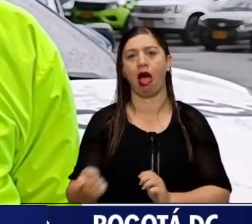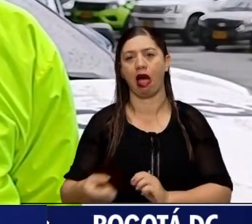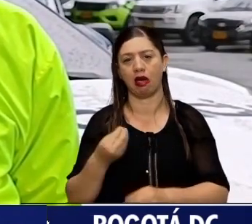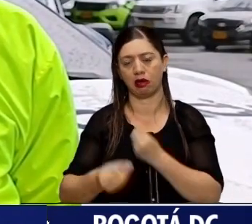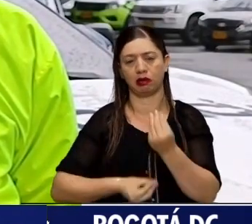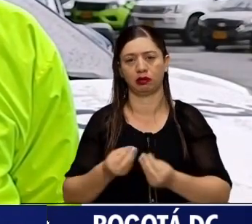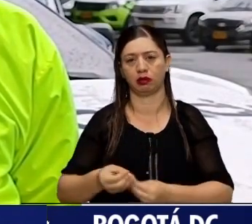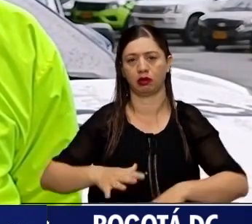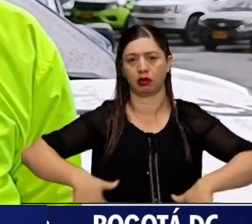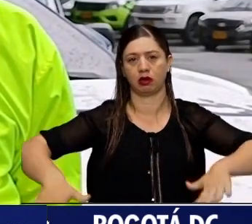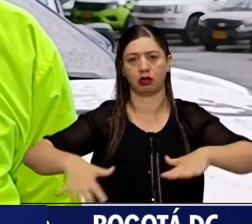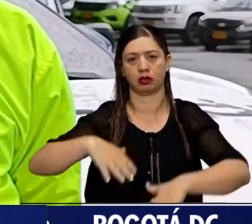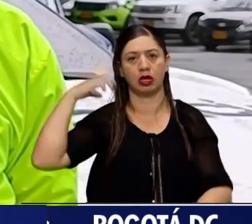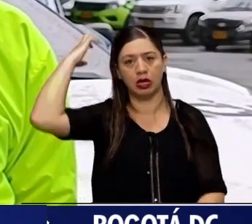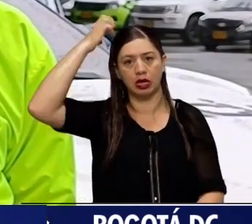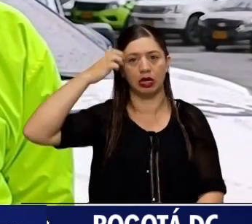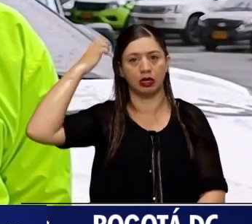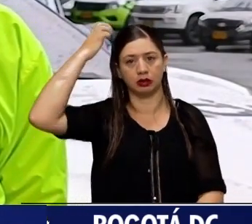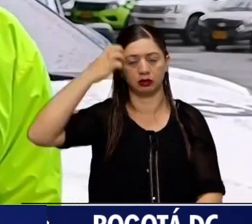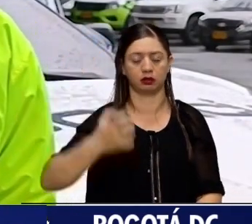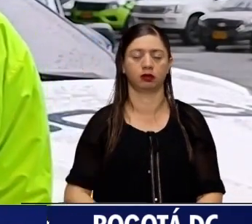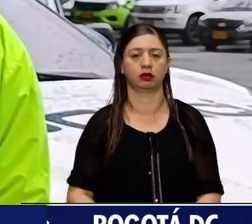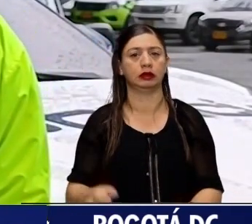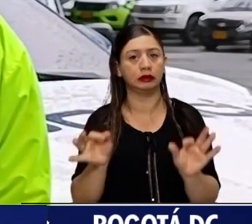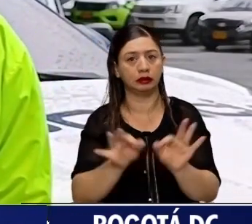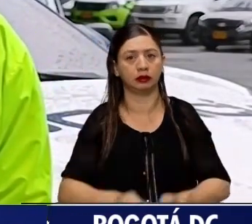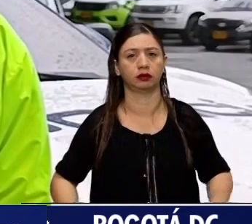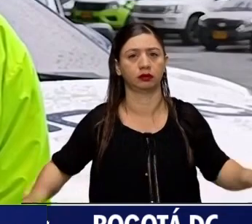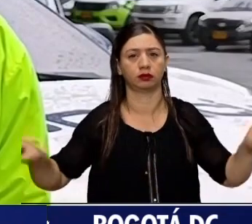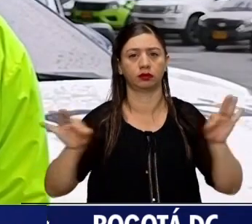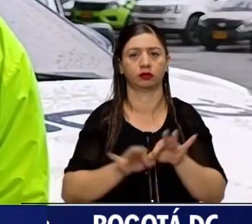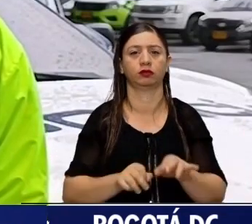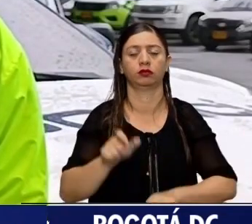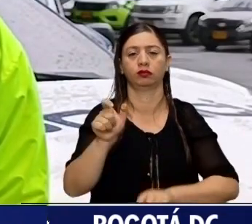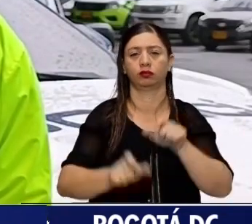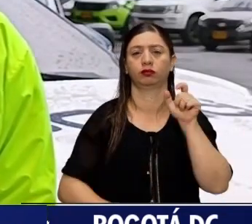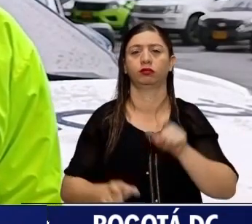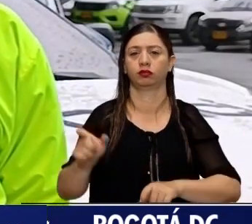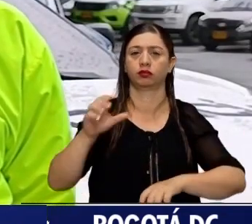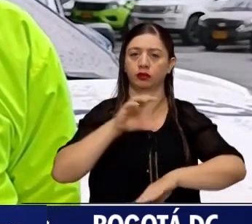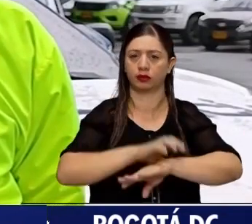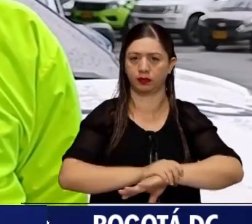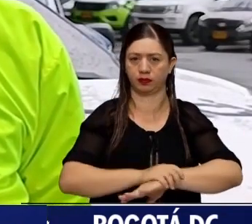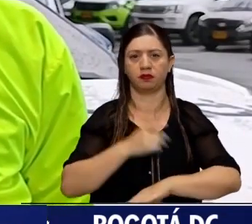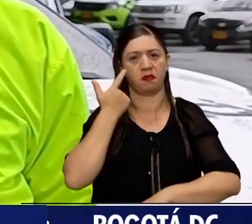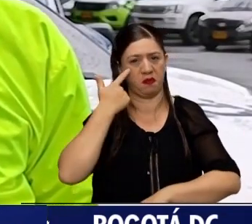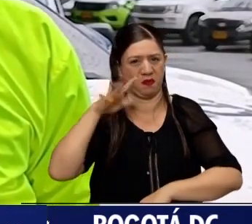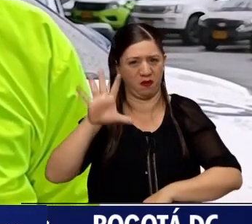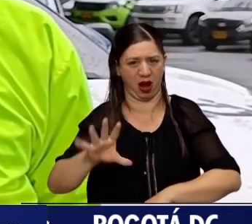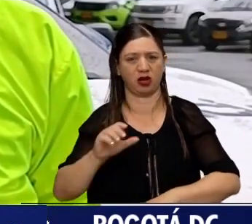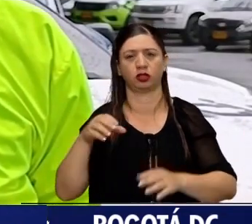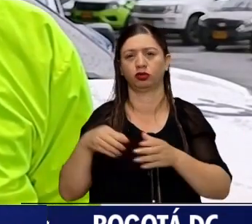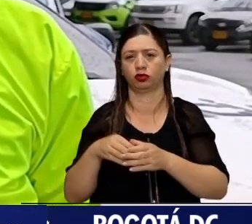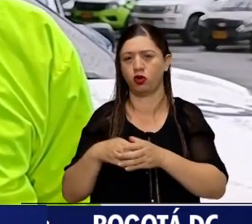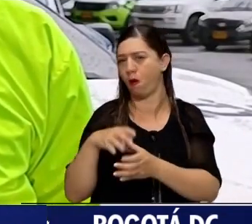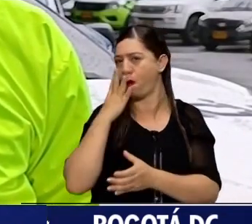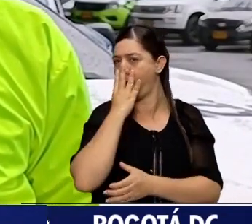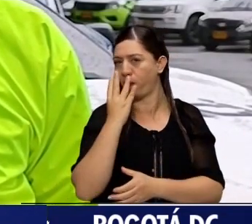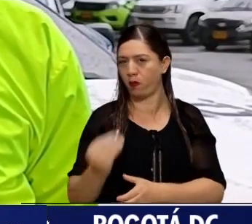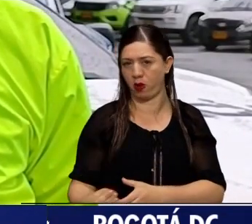del municipio de cartago ha hecho es importante mencionar que los capturados al parecer serán integrantes del grupo delincuencial organizado